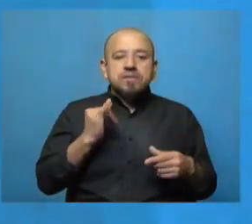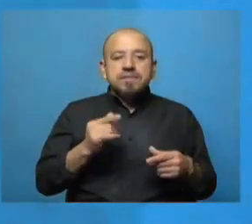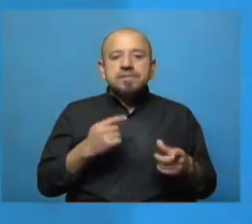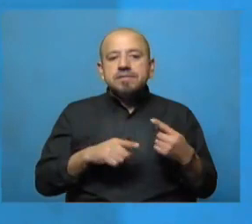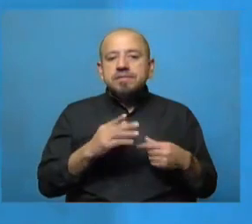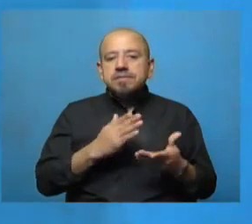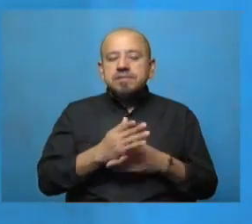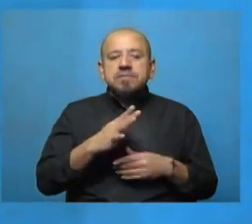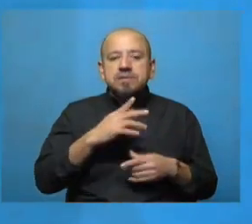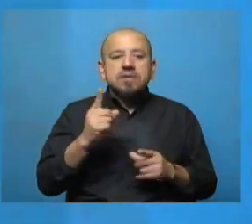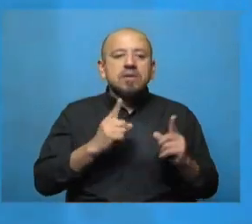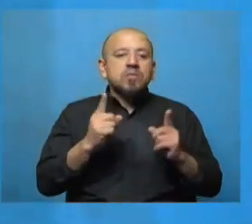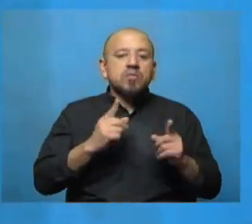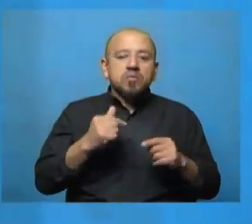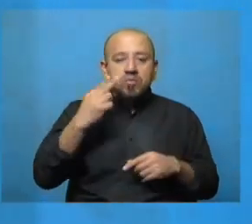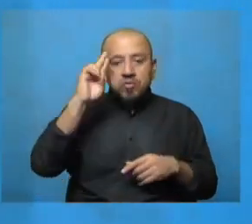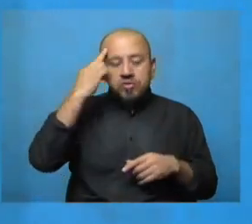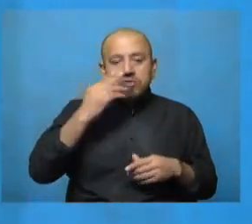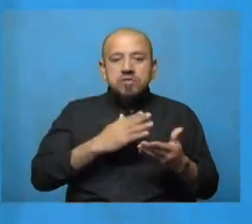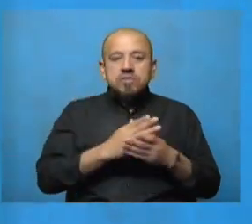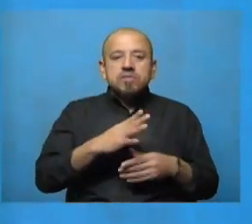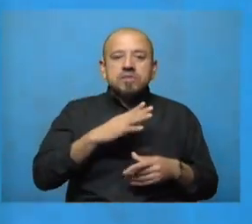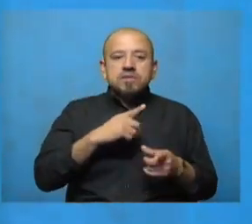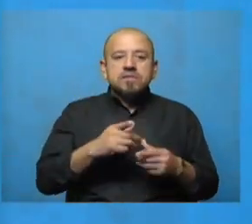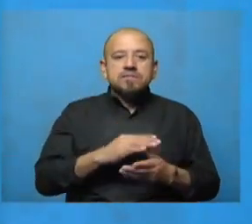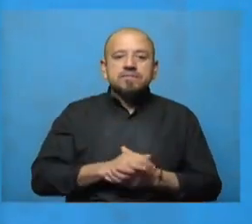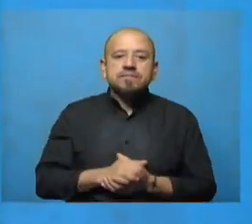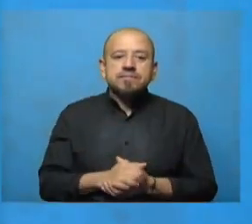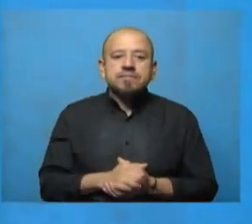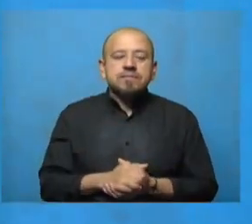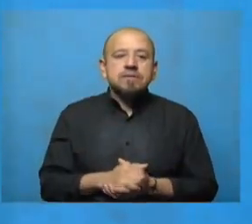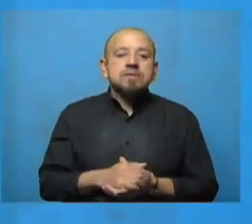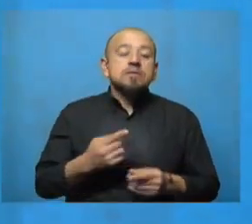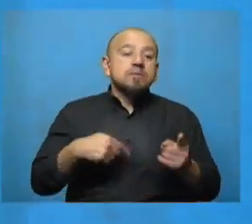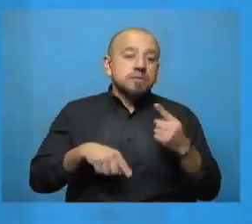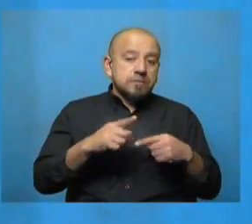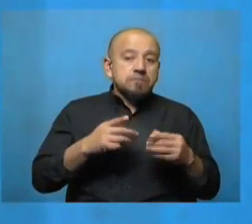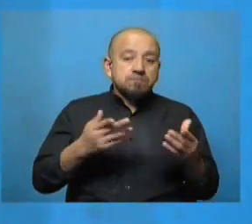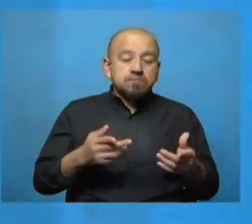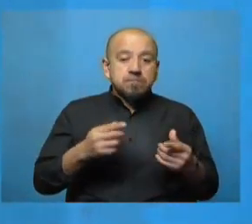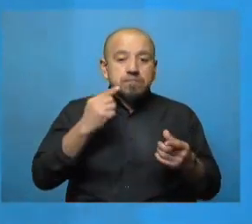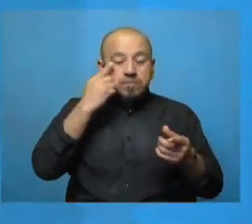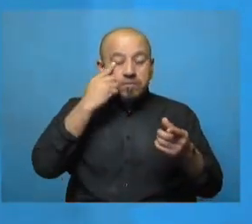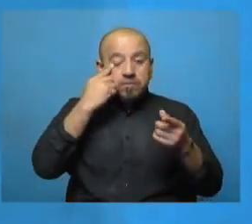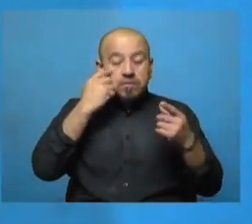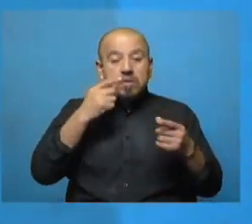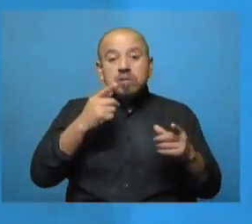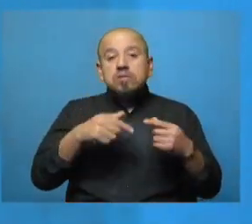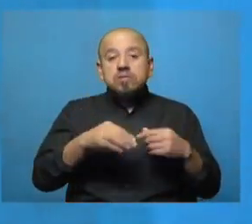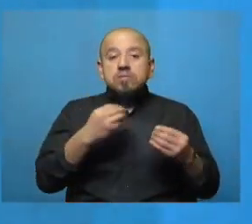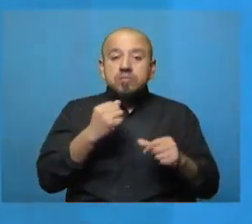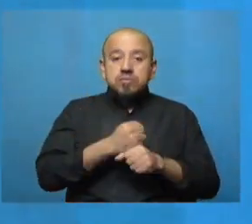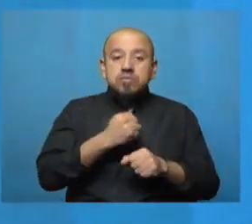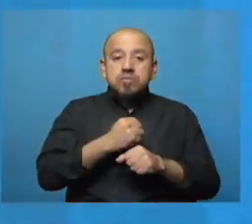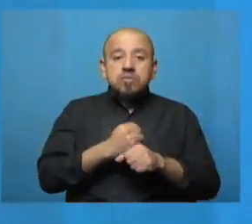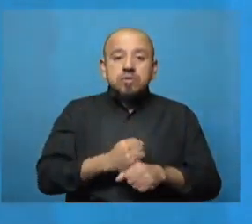siempre hay un uruguayo en la vuelta que la rompe nairo y bueno Y si nosotros soportamos mucho trabajo también